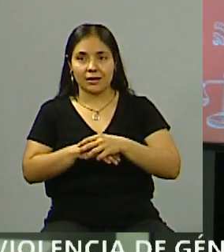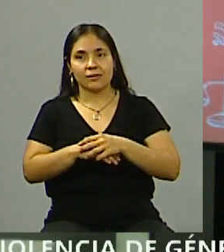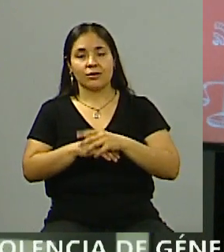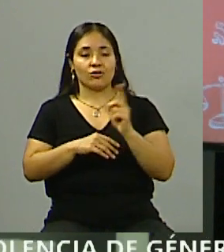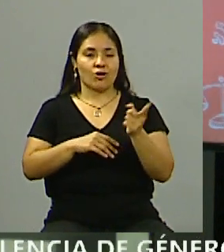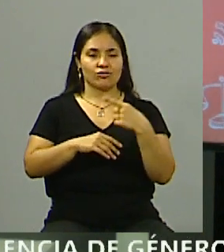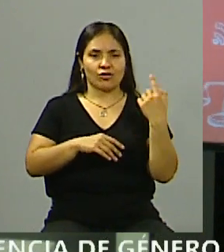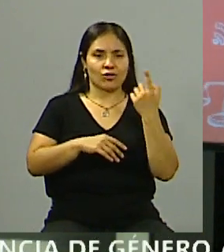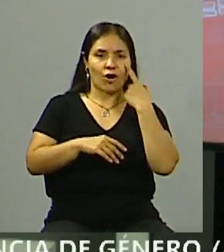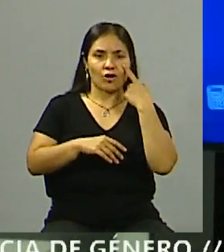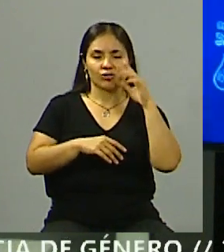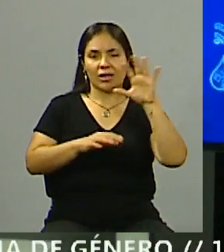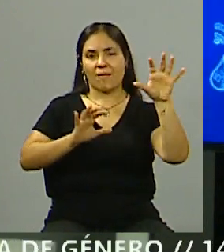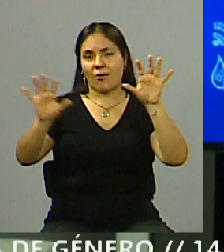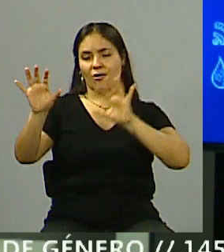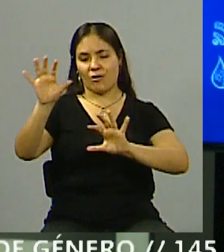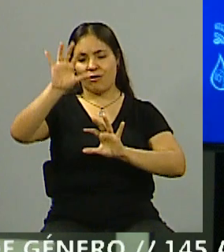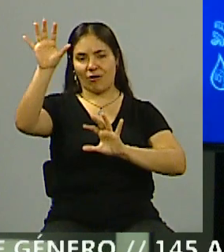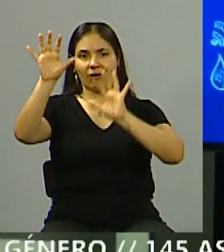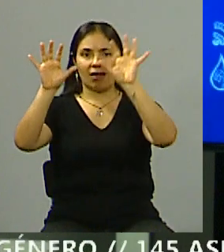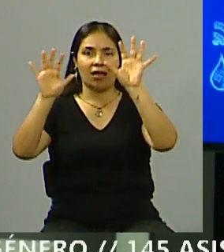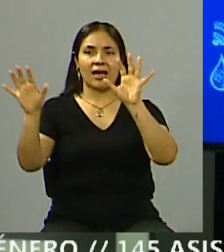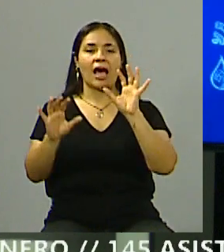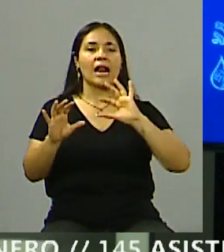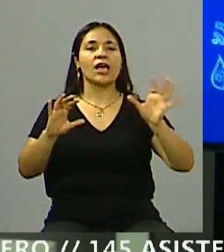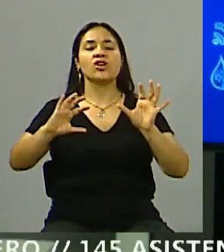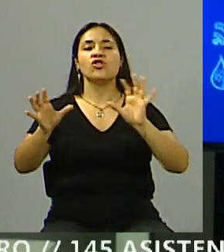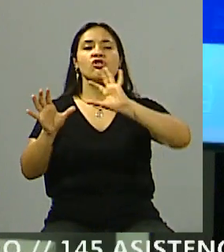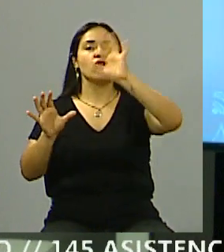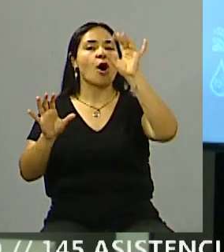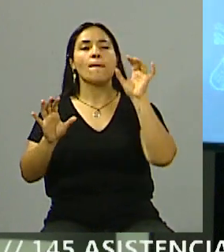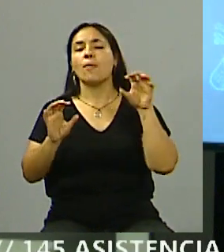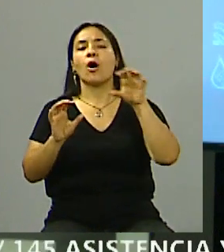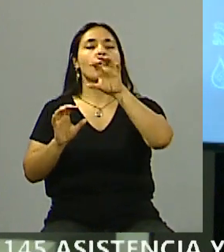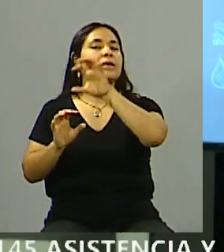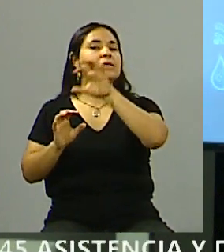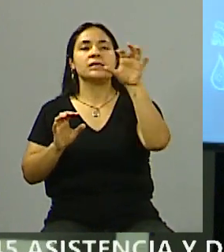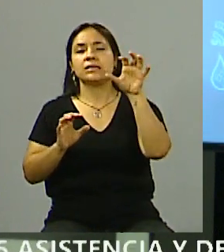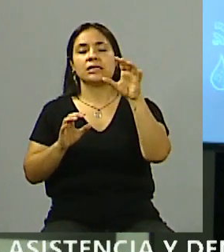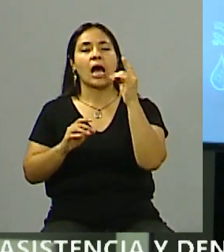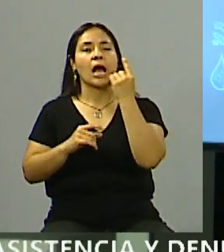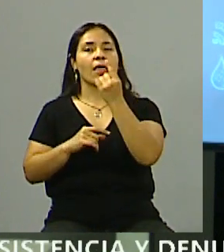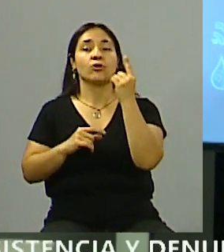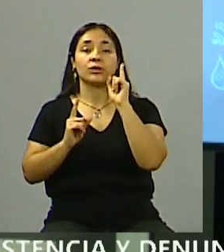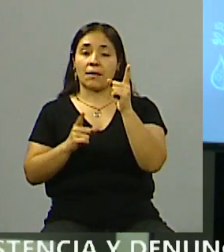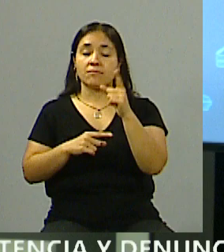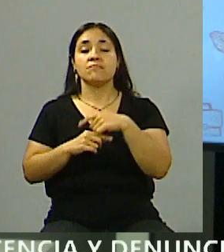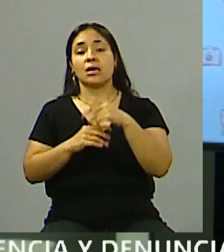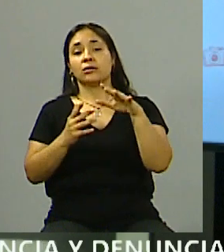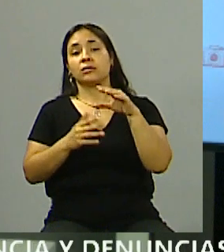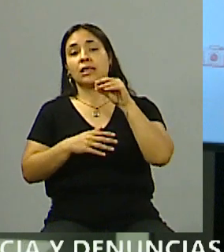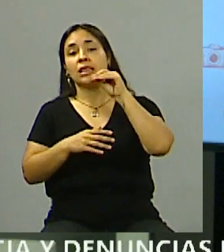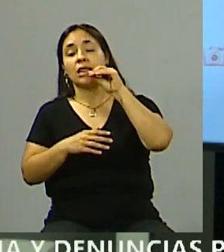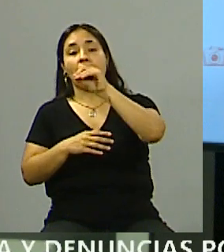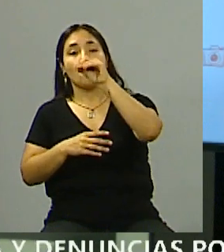que conocemos nuestros territorios, que eso se da en cada región, en cada provincia, e incluso dentro de cada región, entre las ciudades y las